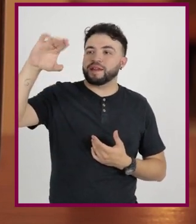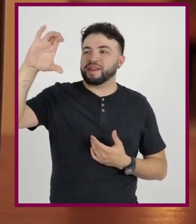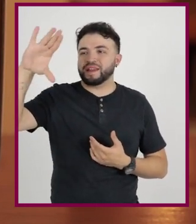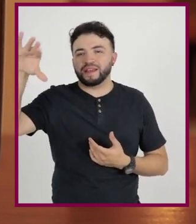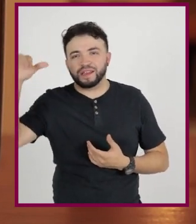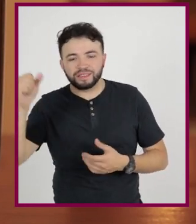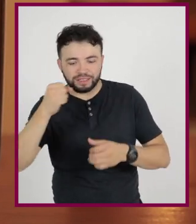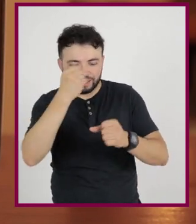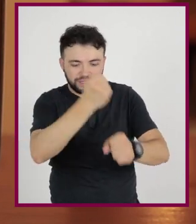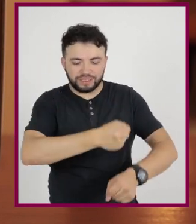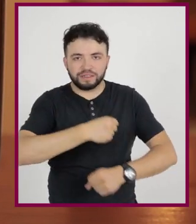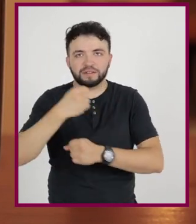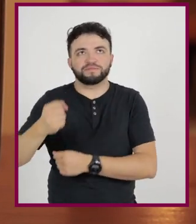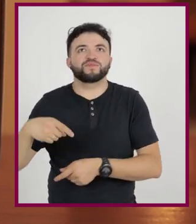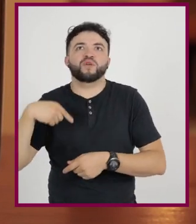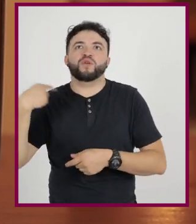Shakespeare.